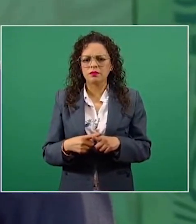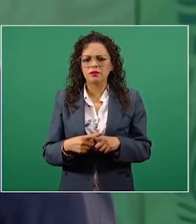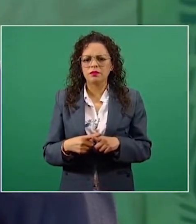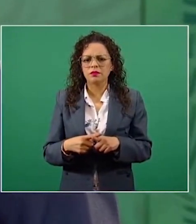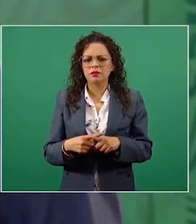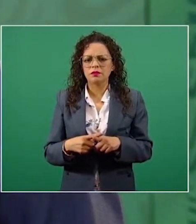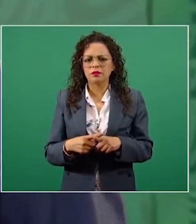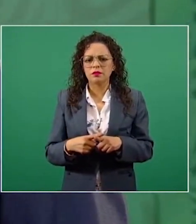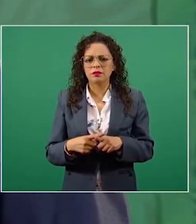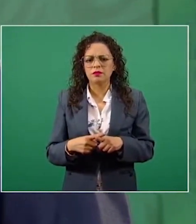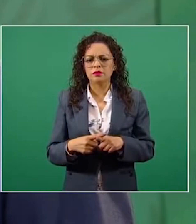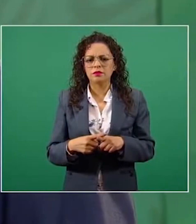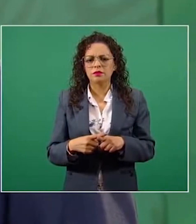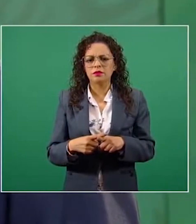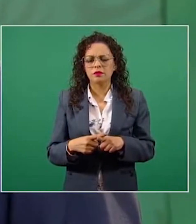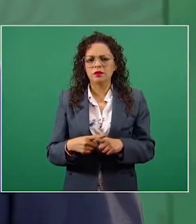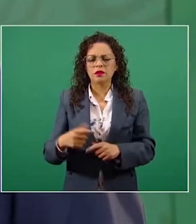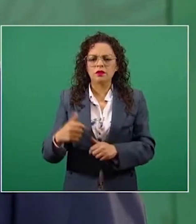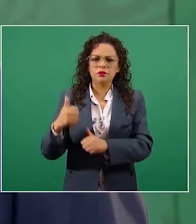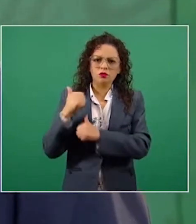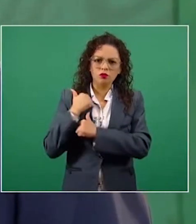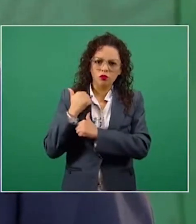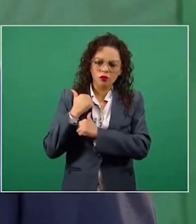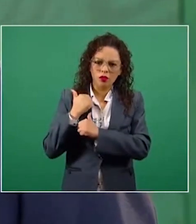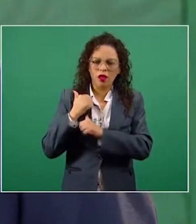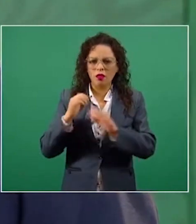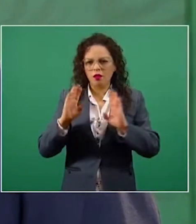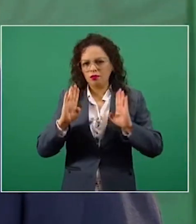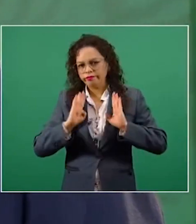oficiales, de soldados,